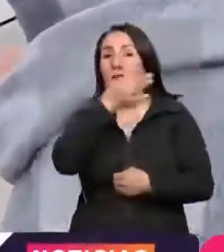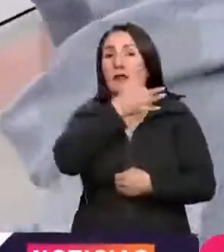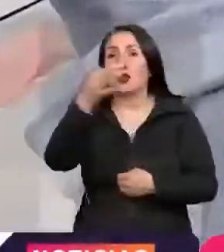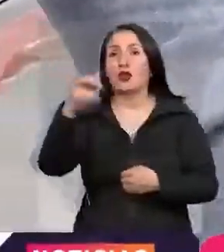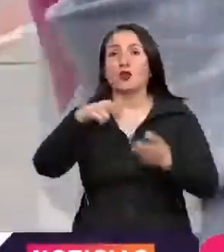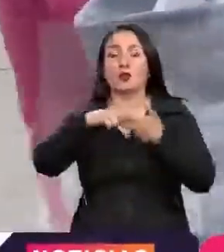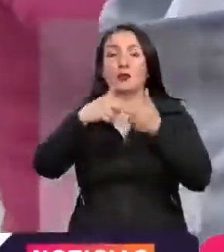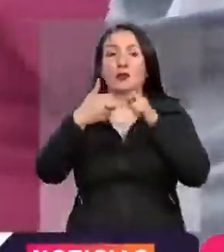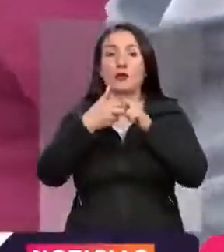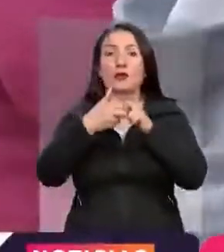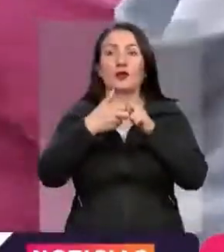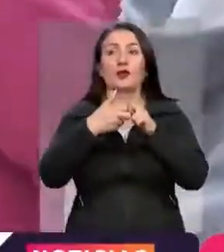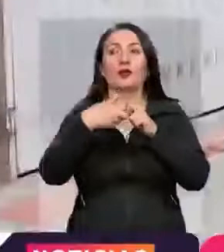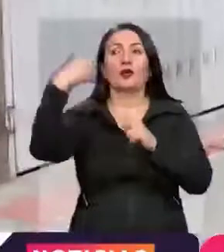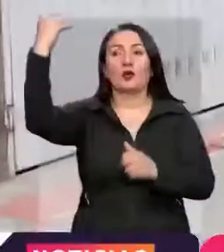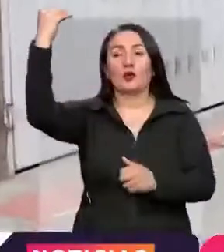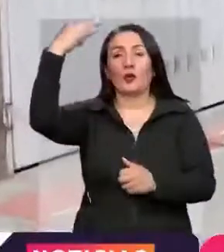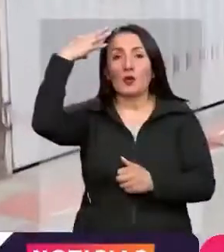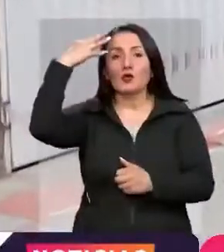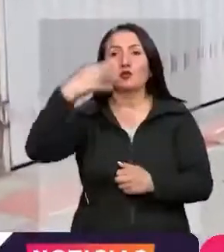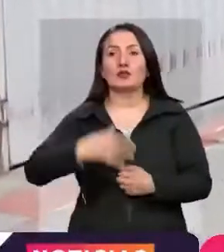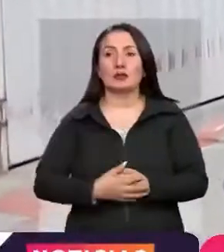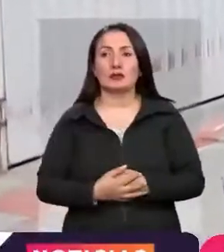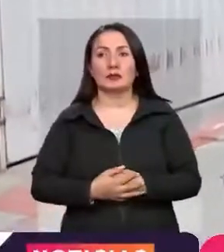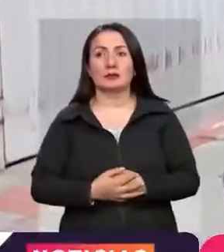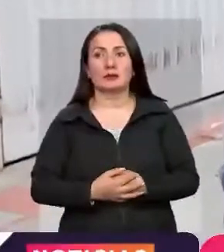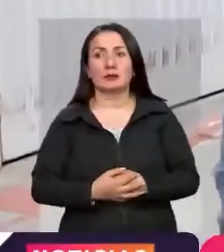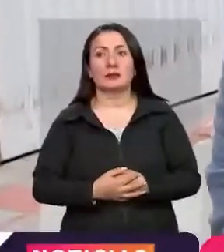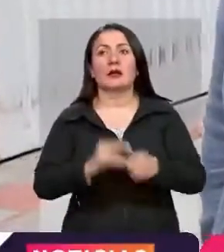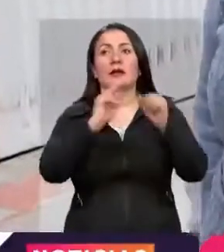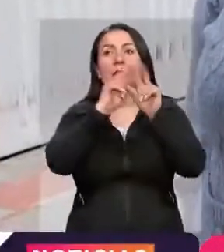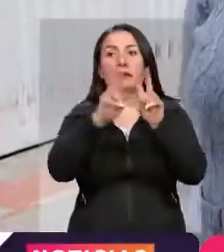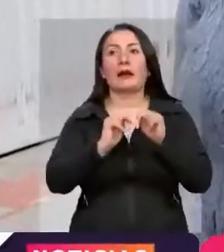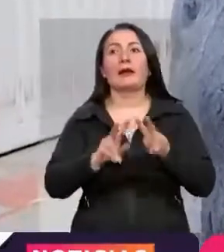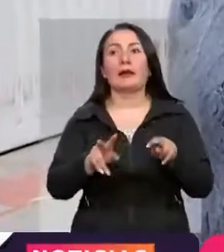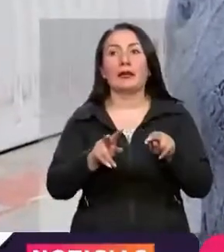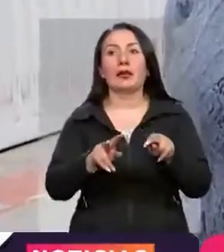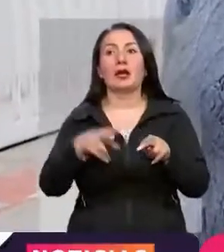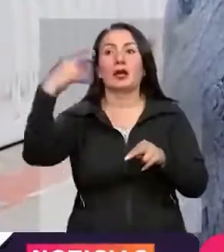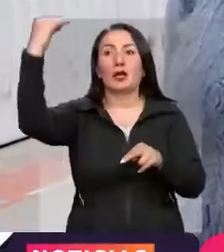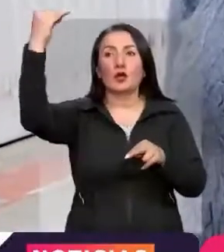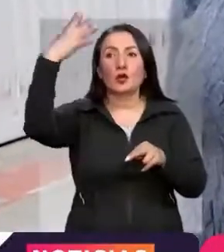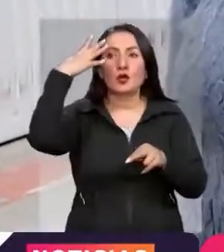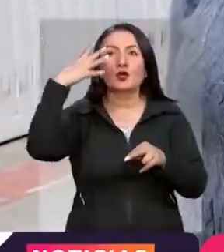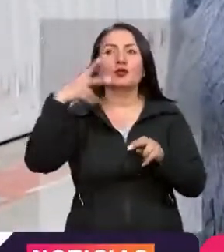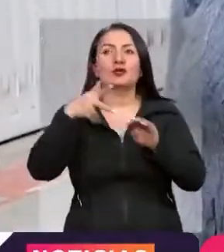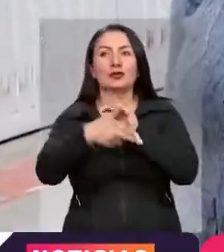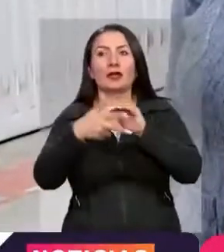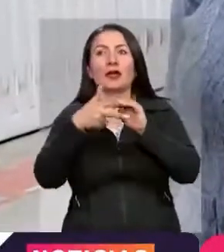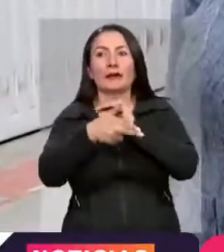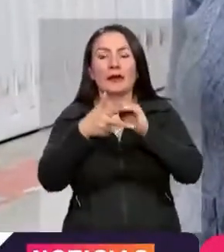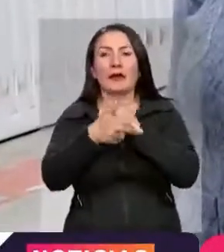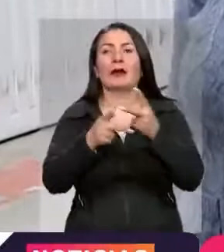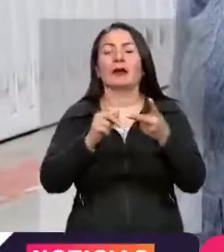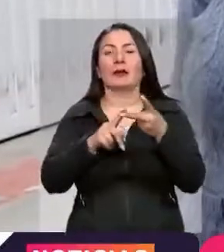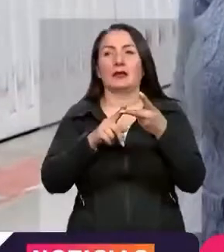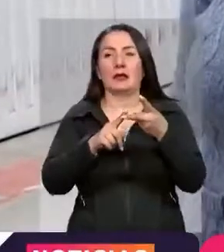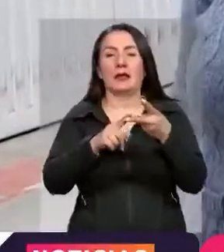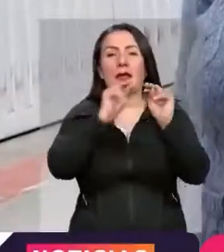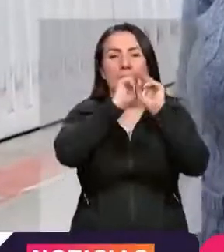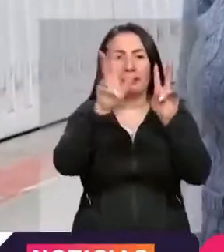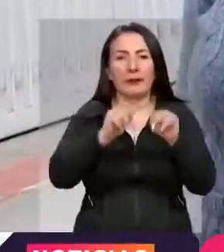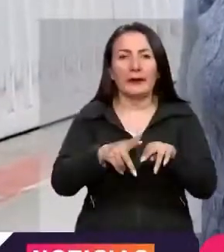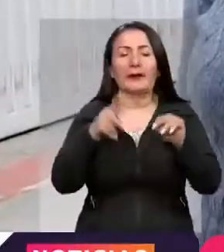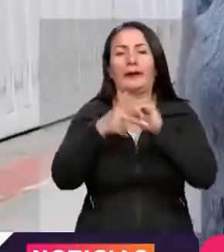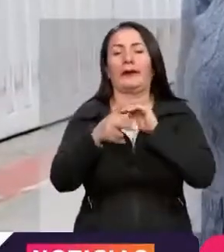problemas con el servicio de la Luz con la luz y con el internet la luz no la han venido quitando constantemente no dan